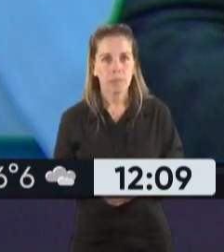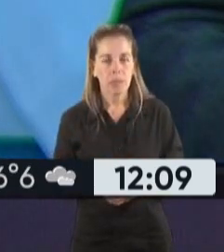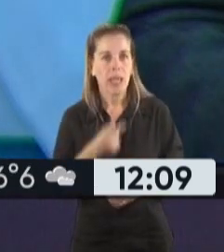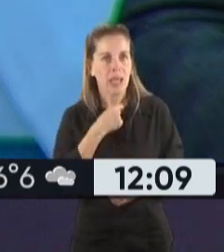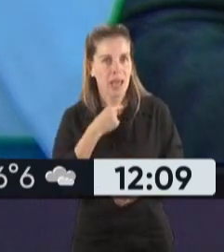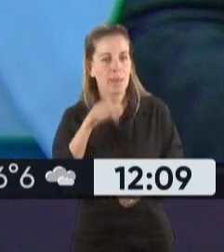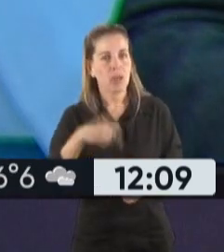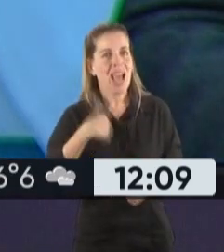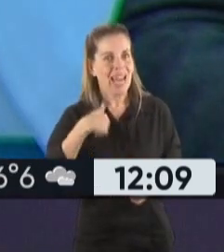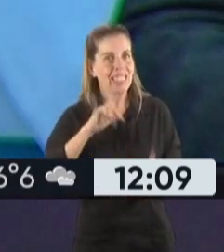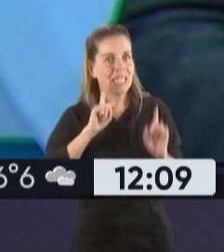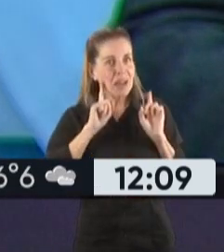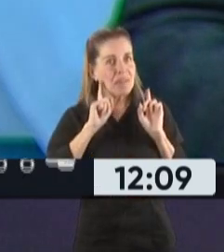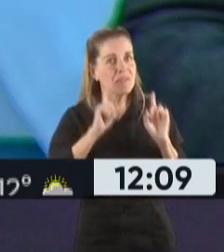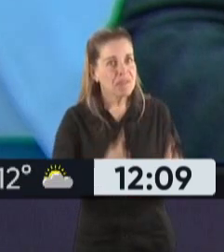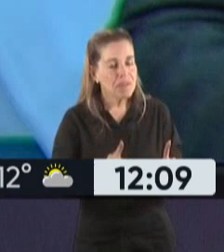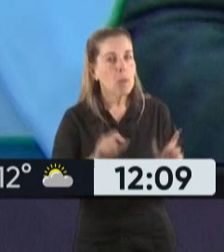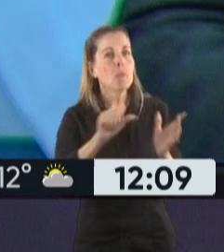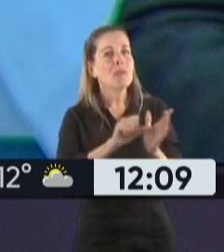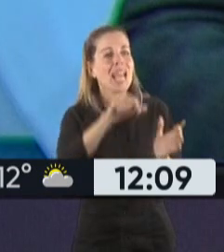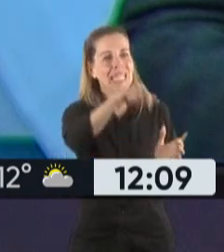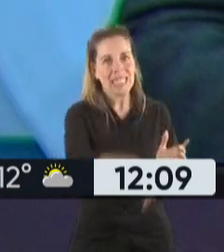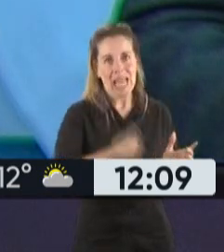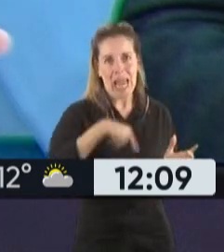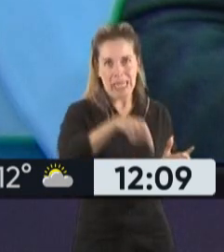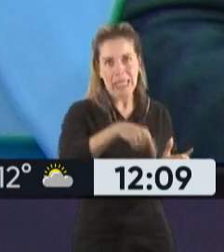queremos que la Argentina siga siendo un país que produzca,